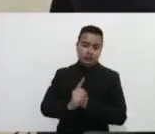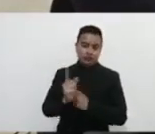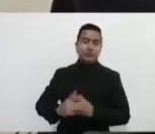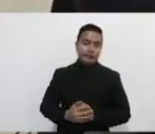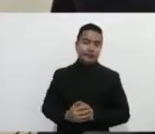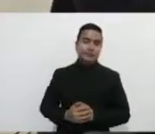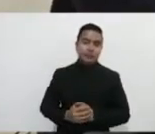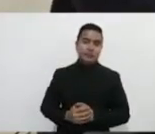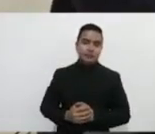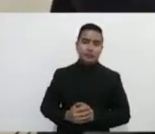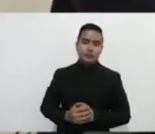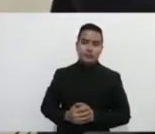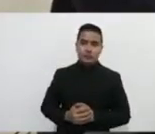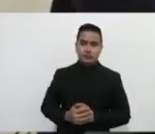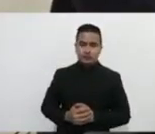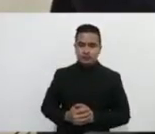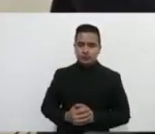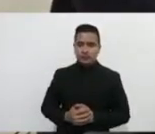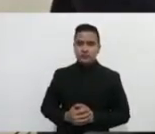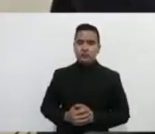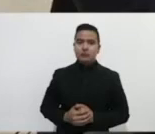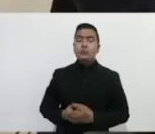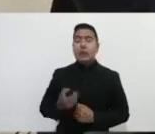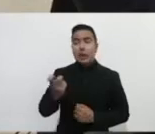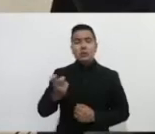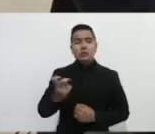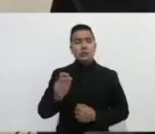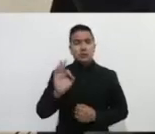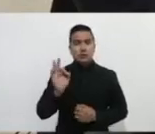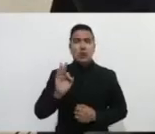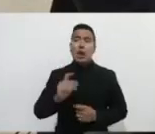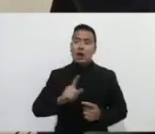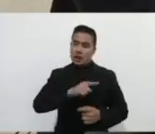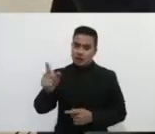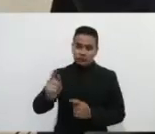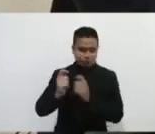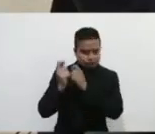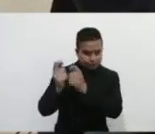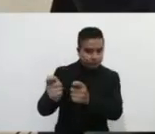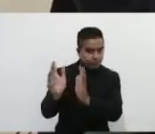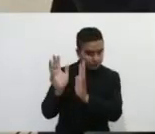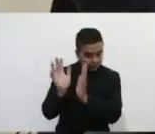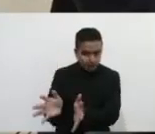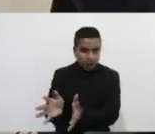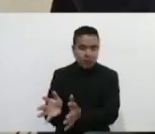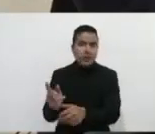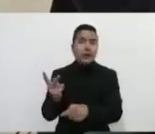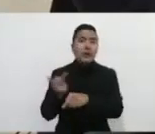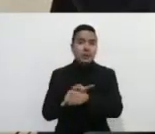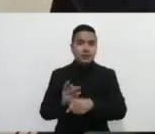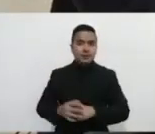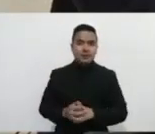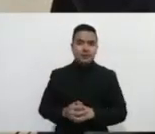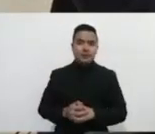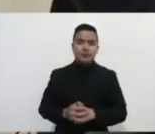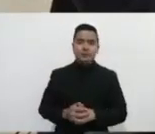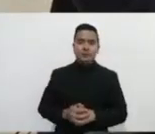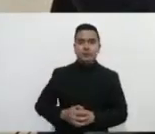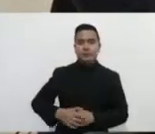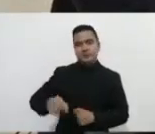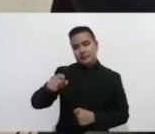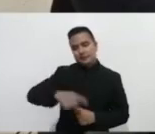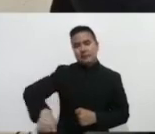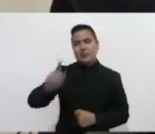Exactamente. Entonces, en el caso de las mujeres que ya llegan a asumir el cargo de elección popular, primero luego es